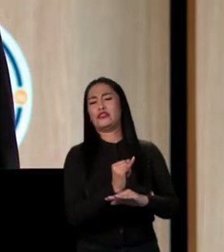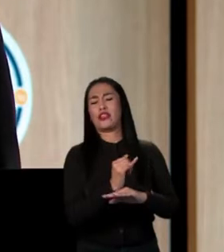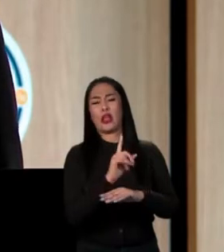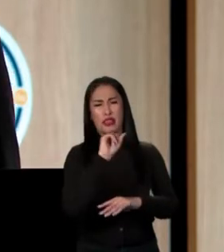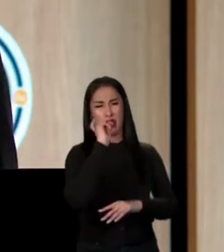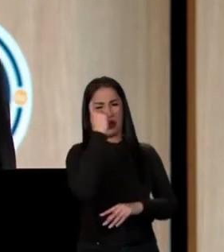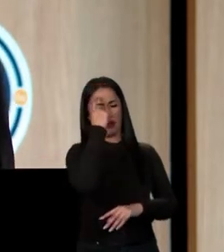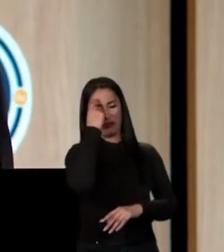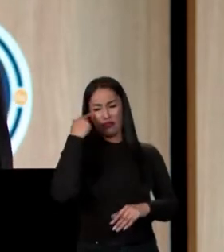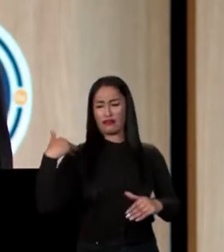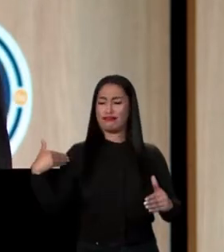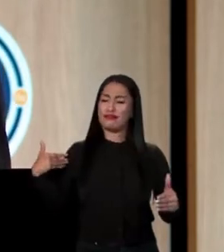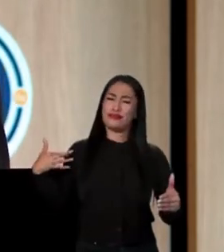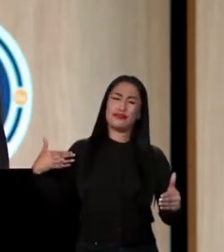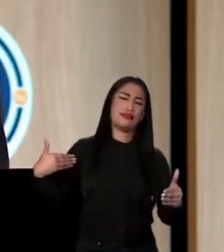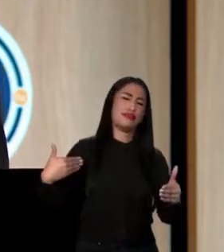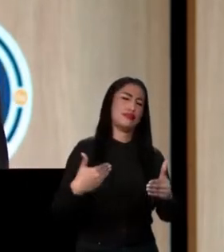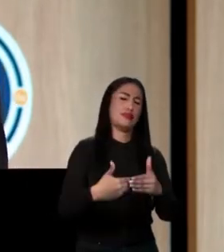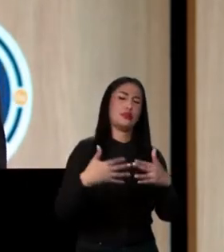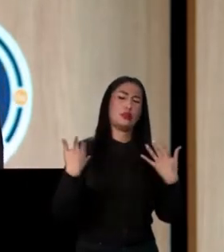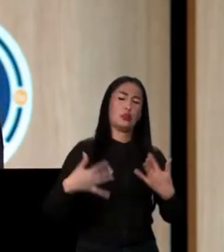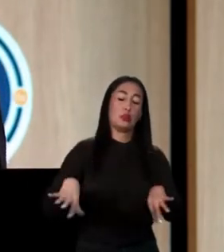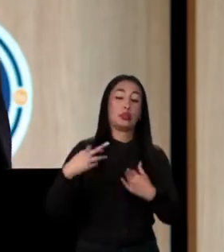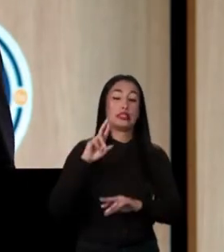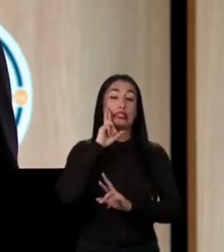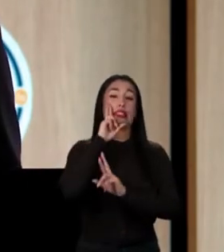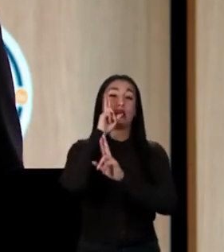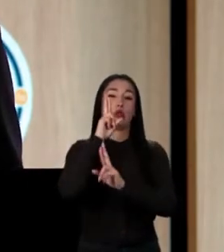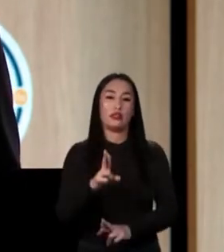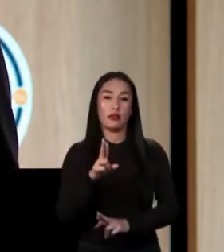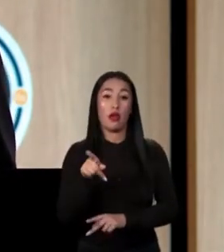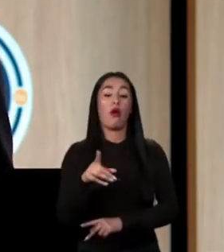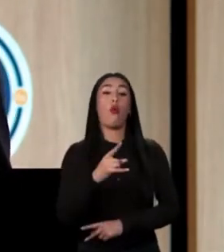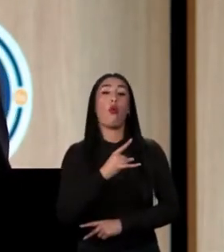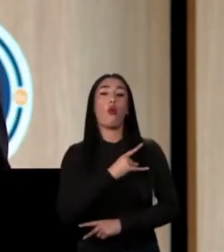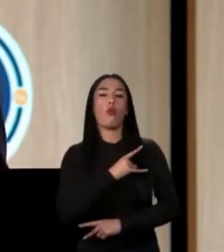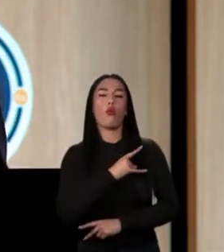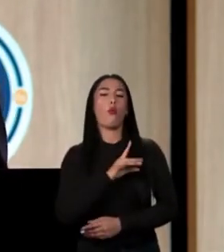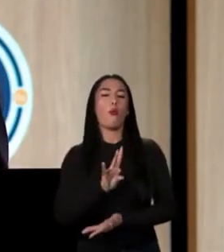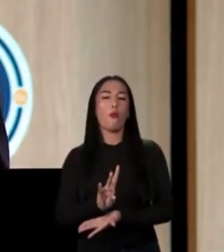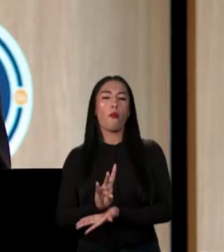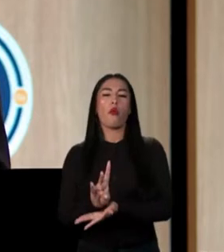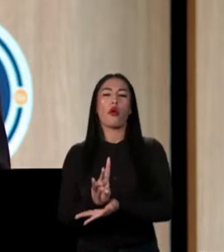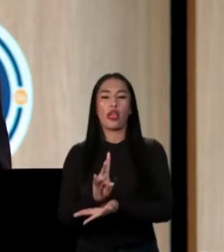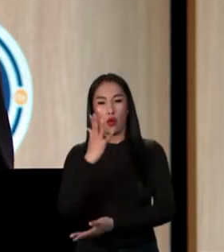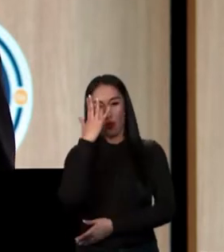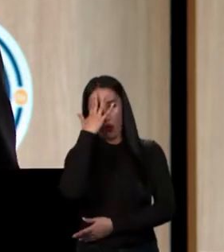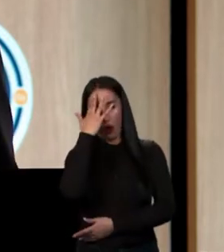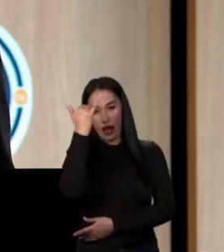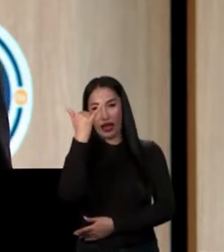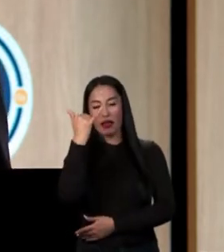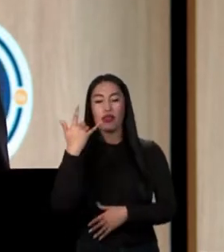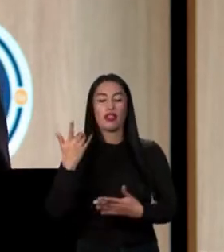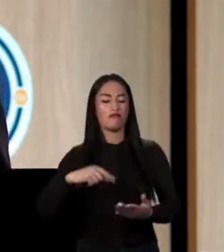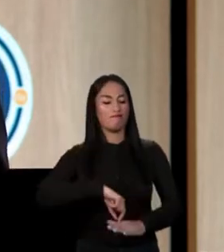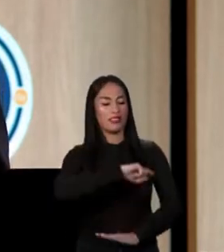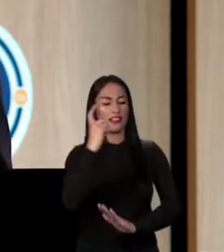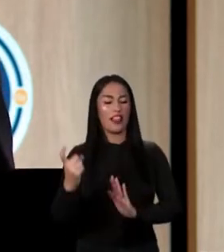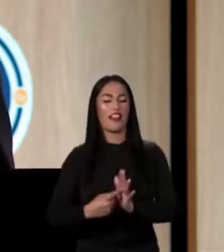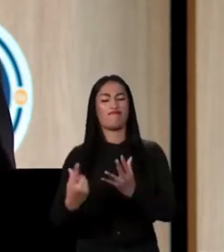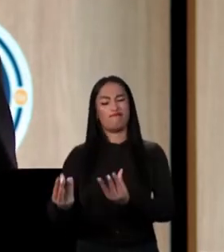y reconocimiento del país esta universidad apuesta por un modelo académico para la formación integral de los estudiantes